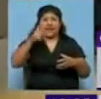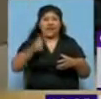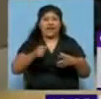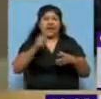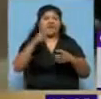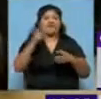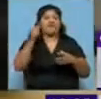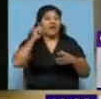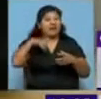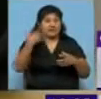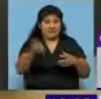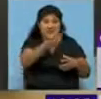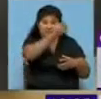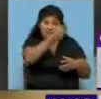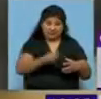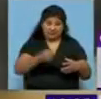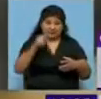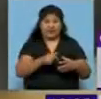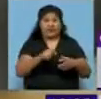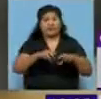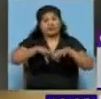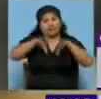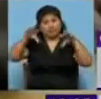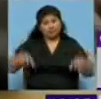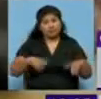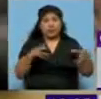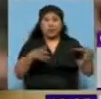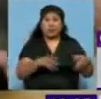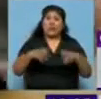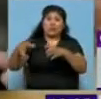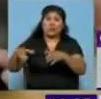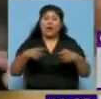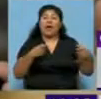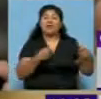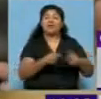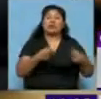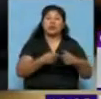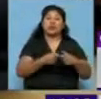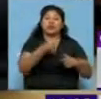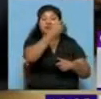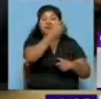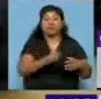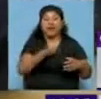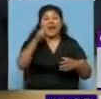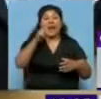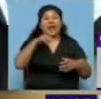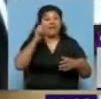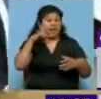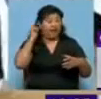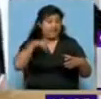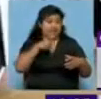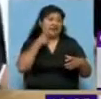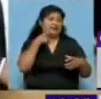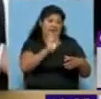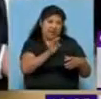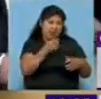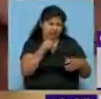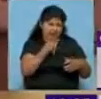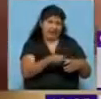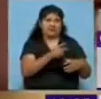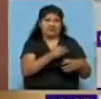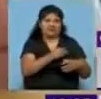encuentro cumbre ayer de los principales referentes del sindicalismo argentino. Perdón, ¿y Labaña sabe que es el candidato del sindicalismo? Y a mí me parece que acá nadie